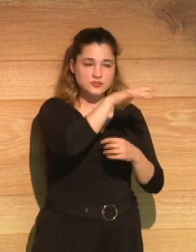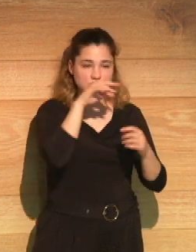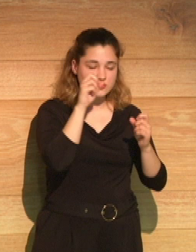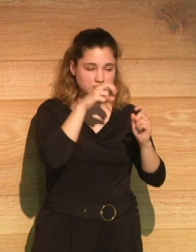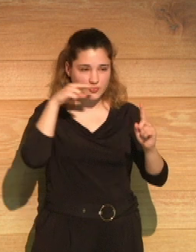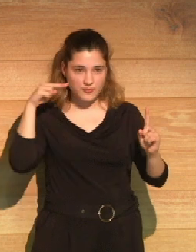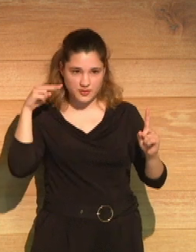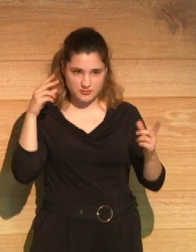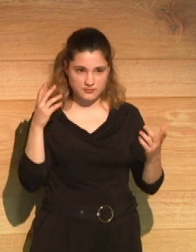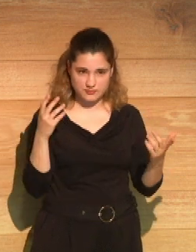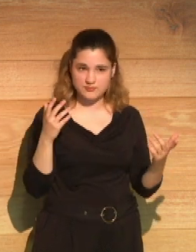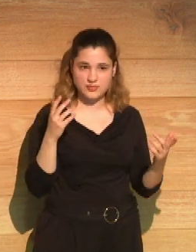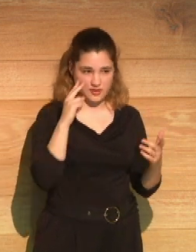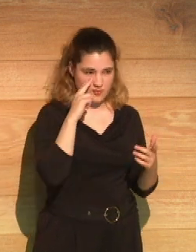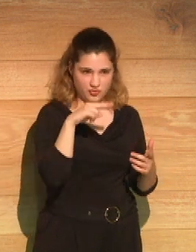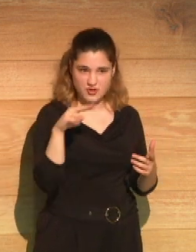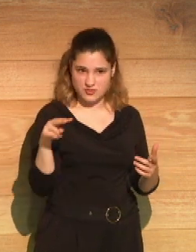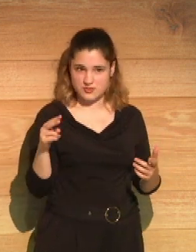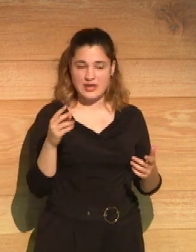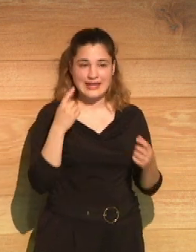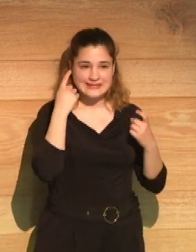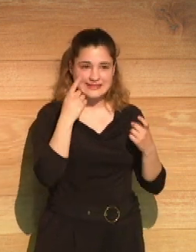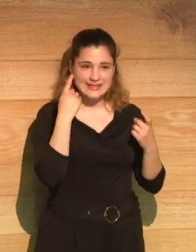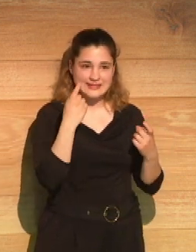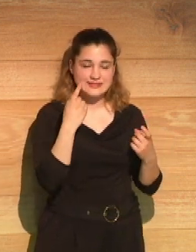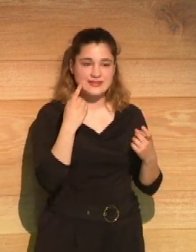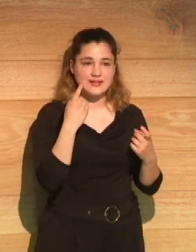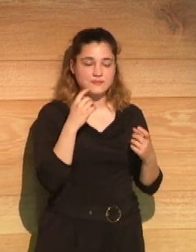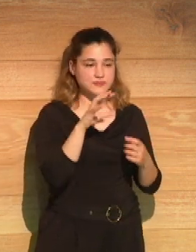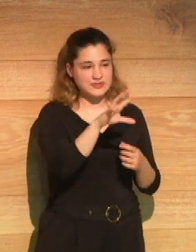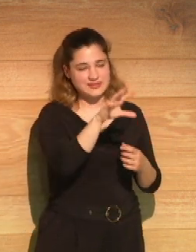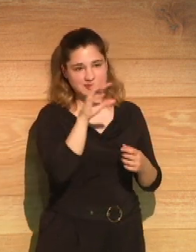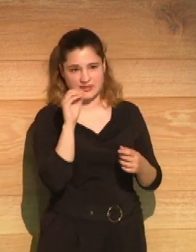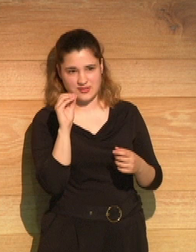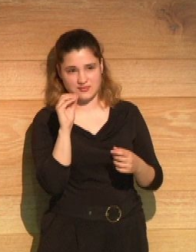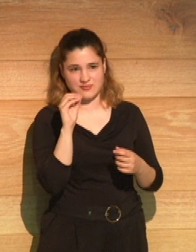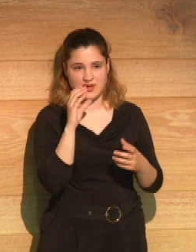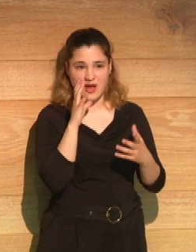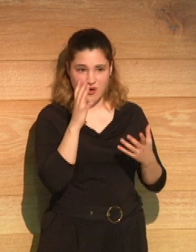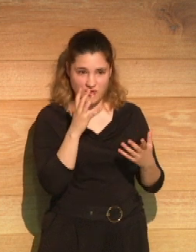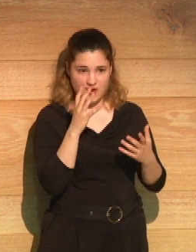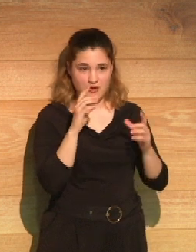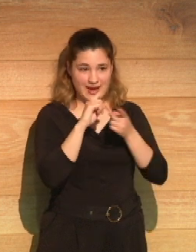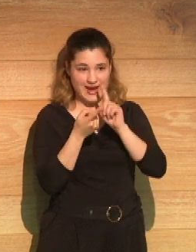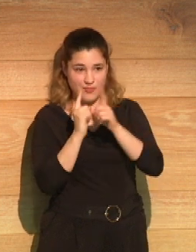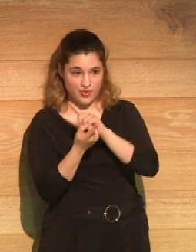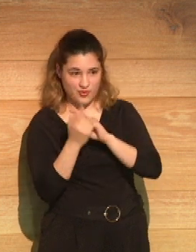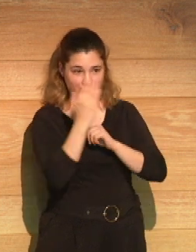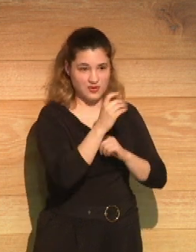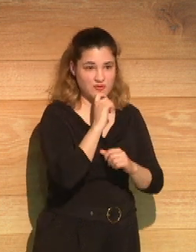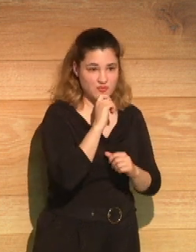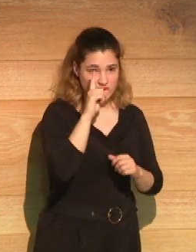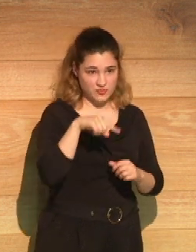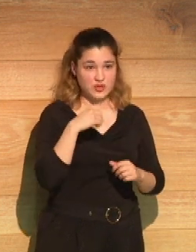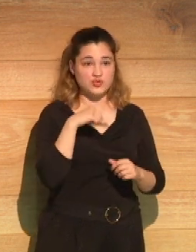los museos para tratar de entender cómo, primero, el impacto de estos cambios y cómo podemos